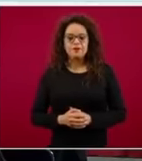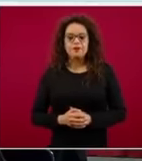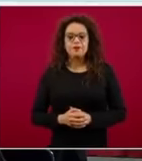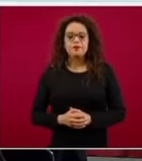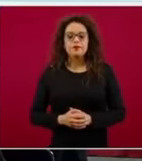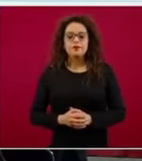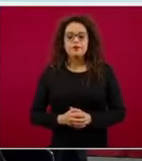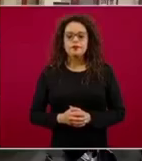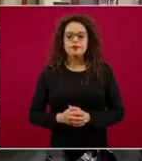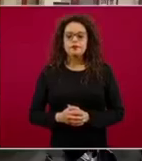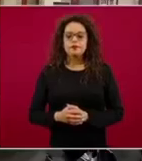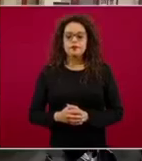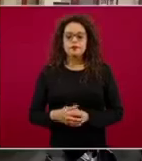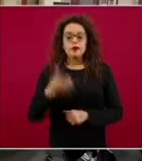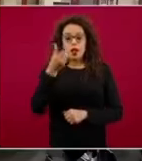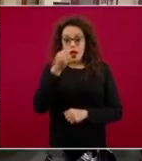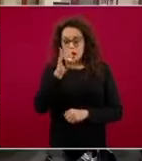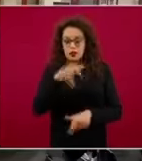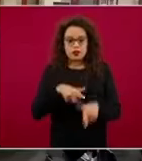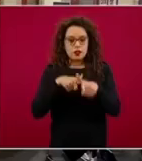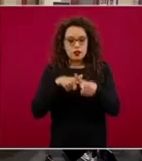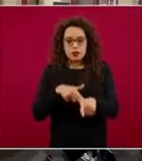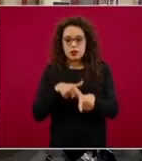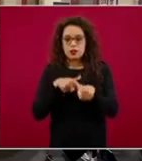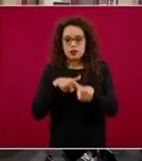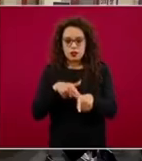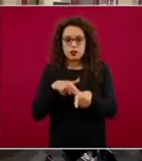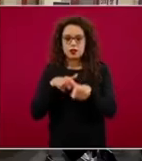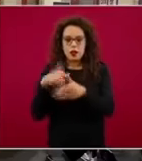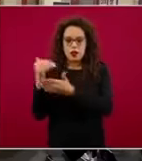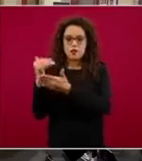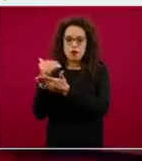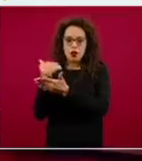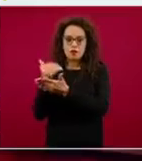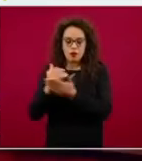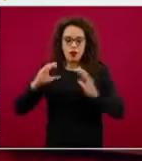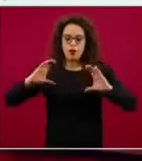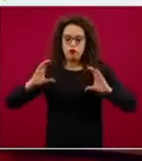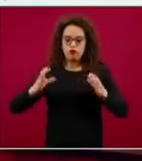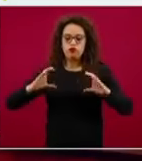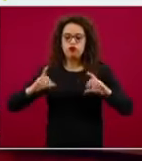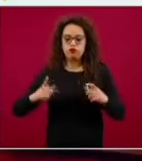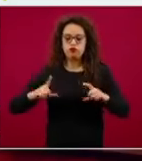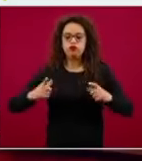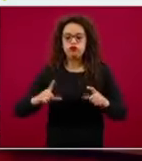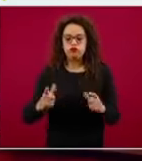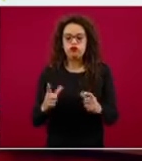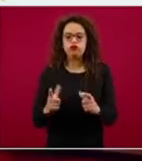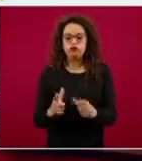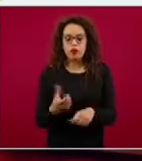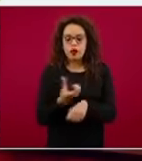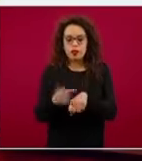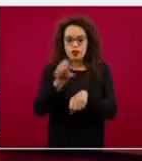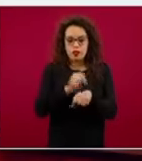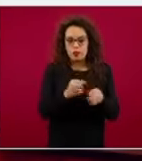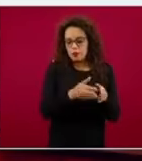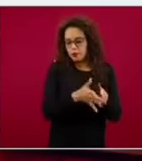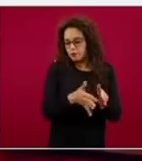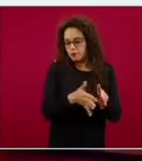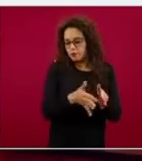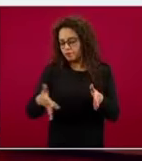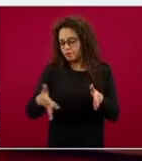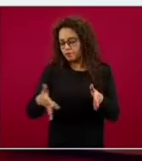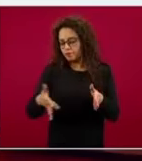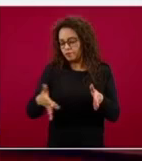Y ha continuado en descenso en las semanas posteriores. Descenso, descenso, descenso.